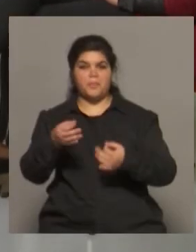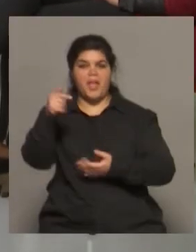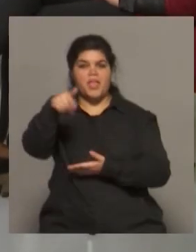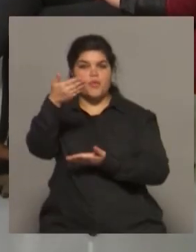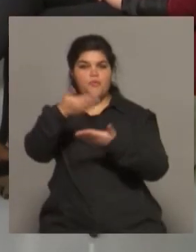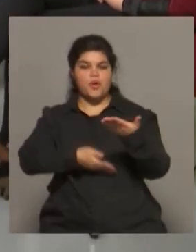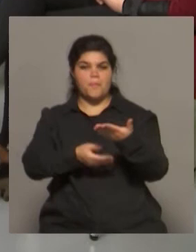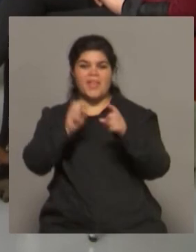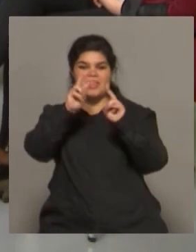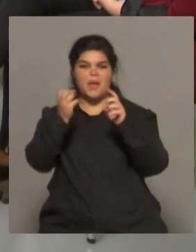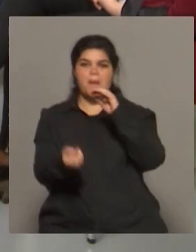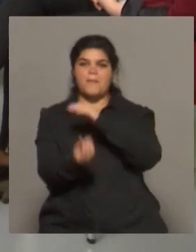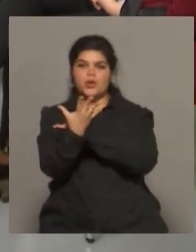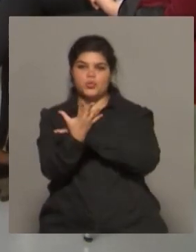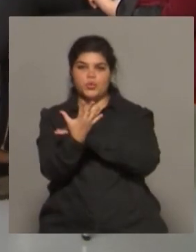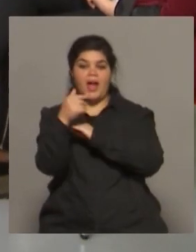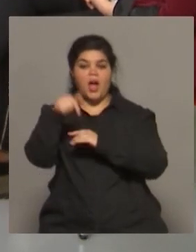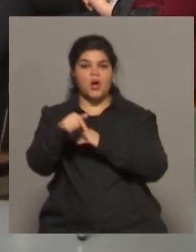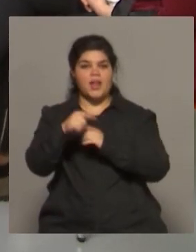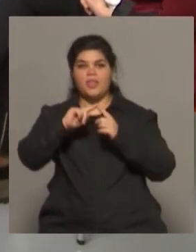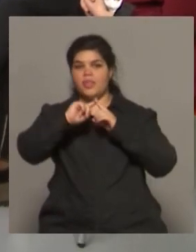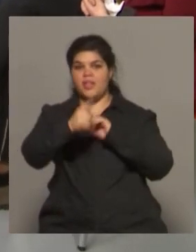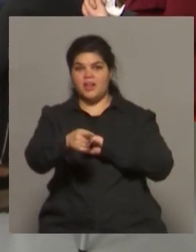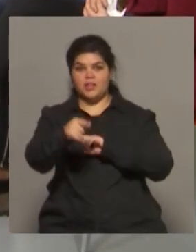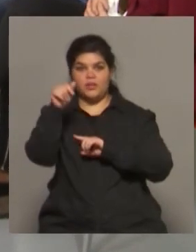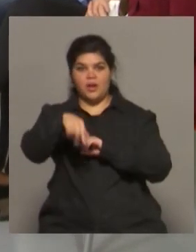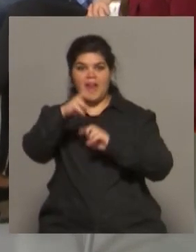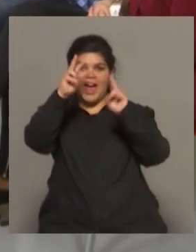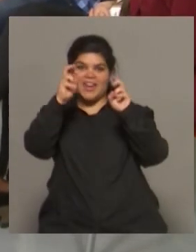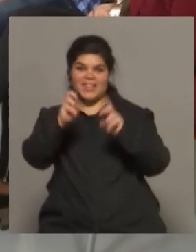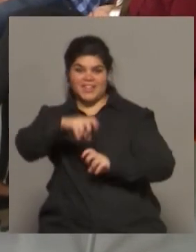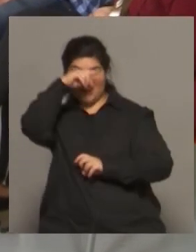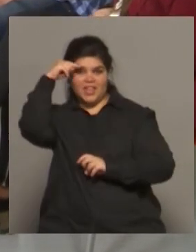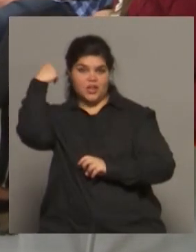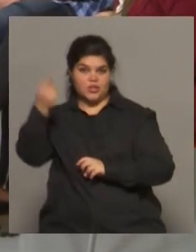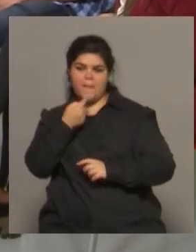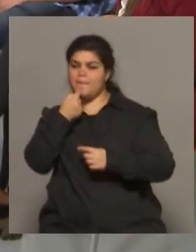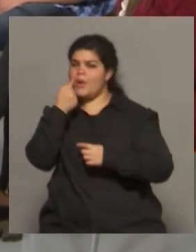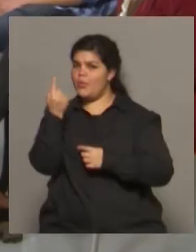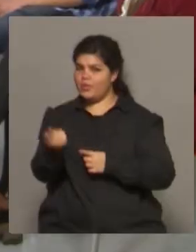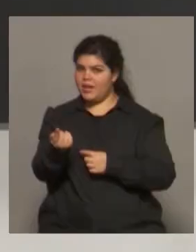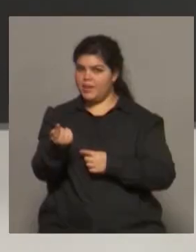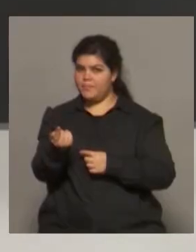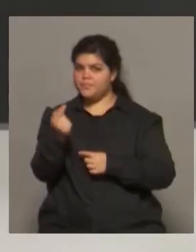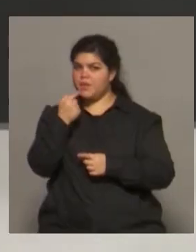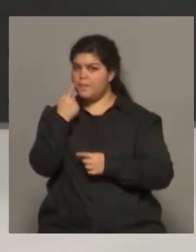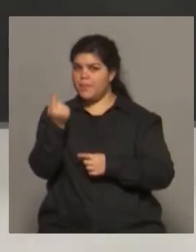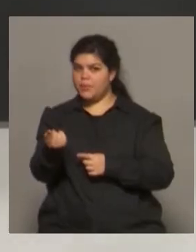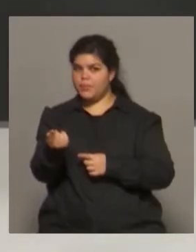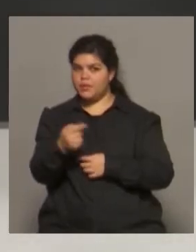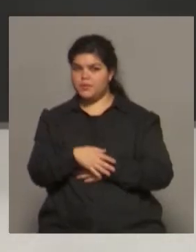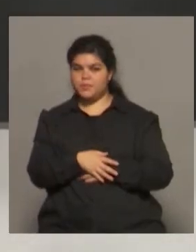del Mercosur y vamos a ir directamente, aprovechando que tenemos a un analista internacional, para preguntarle, Emanuel, te quería preguntar cuál es